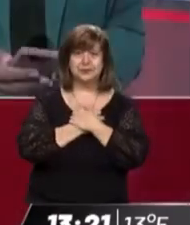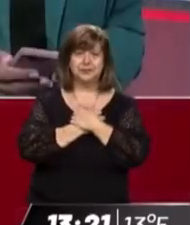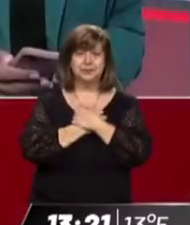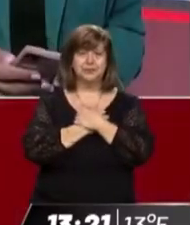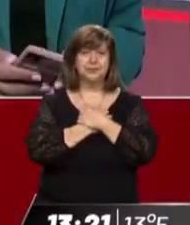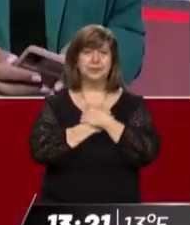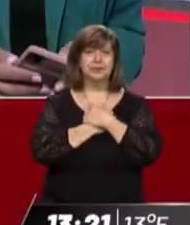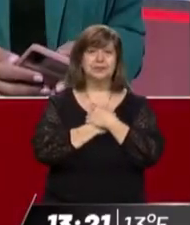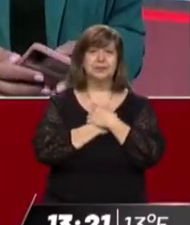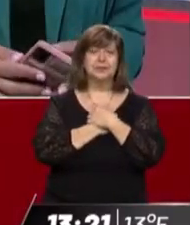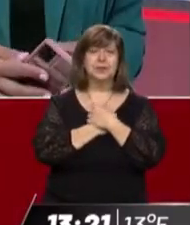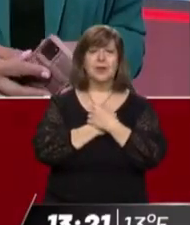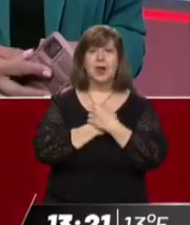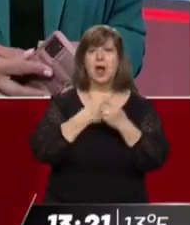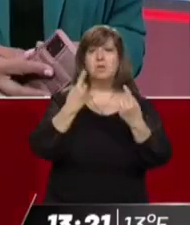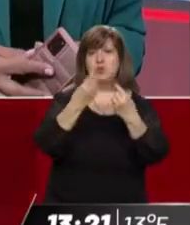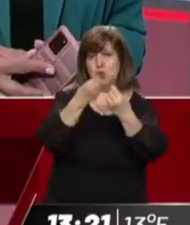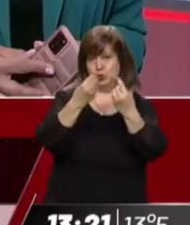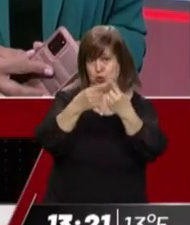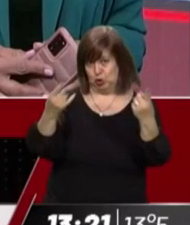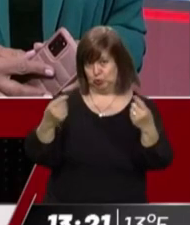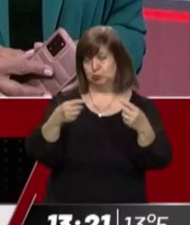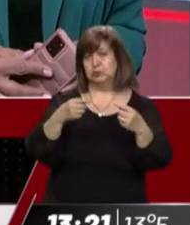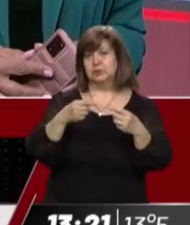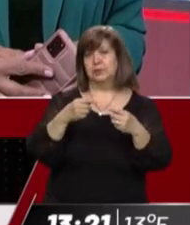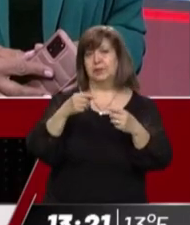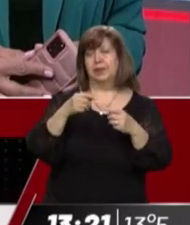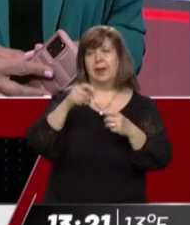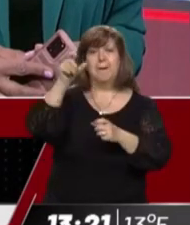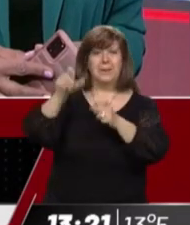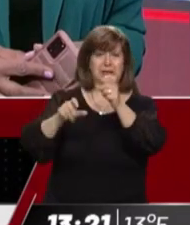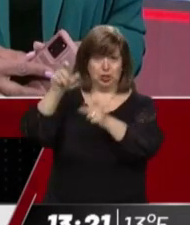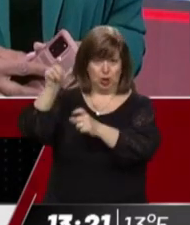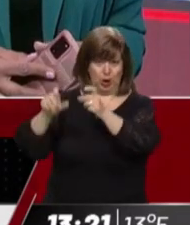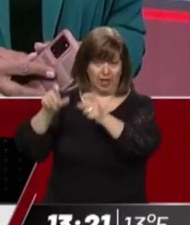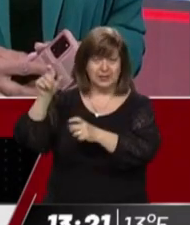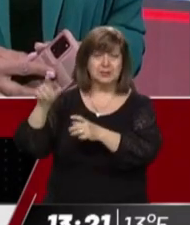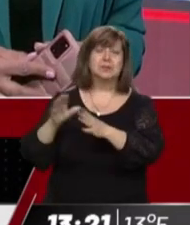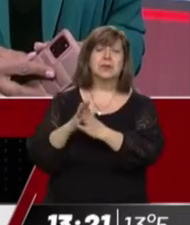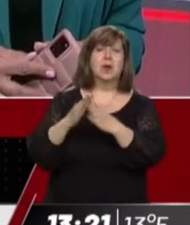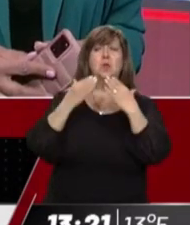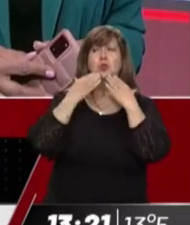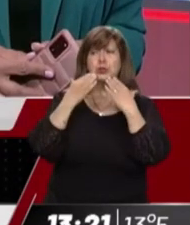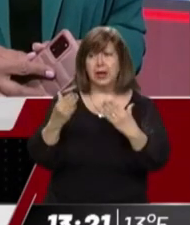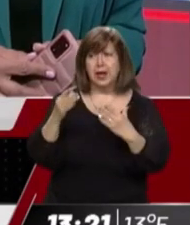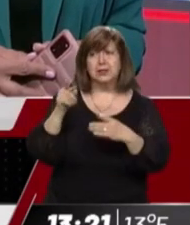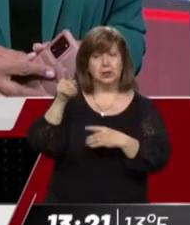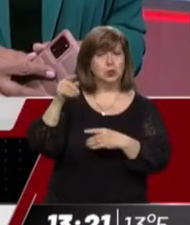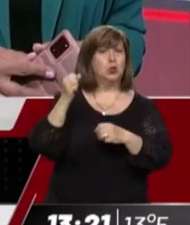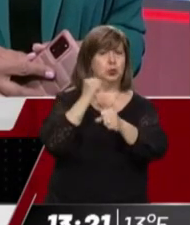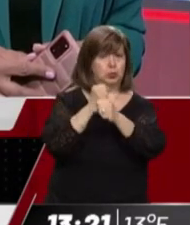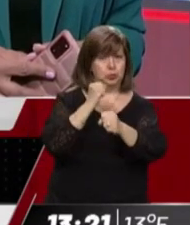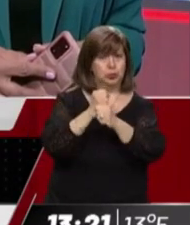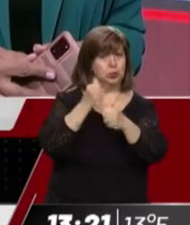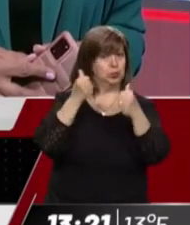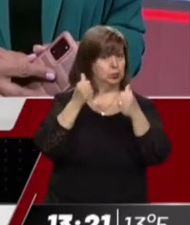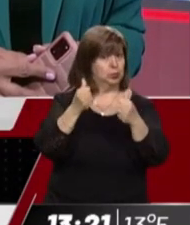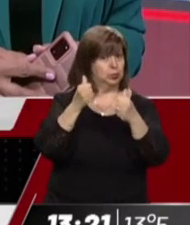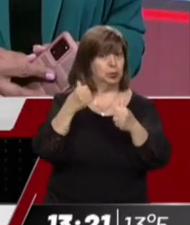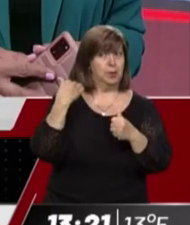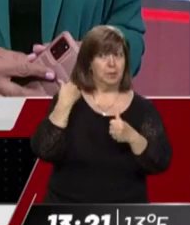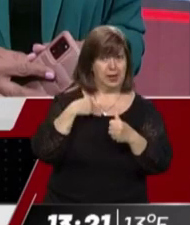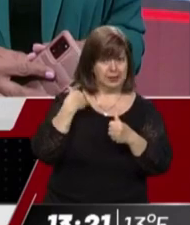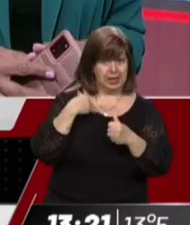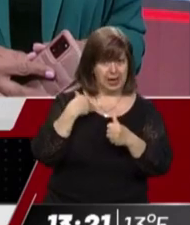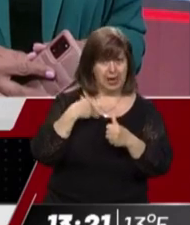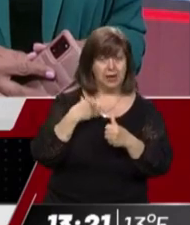Quería resaltar, después de este informe, verdaderamente, primero, el trabajo que han hecho Marcela, vos y todo el equipo, y segundo, el rol que juega